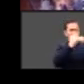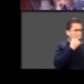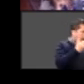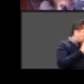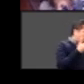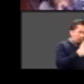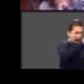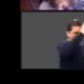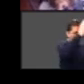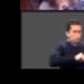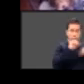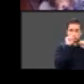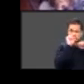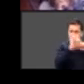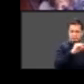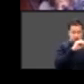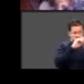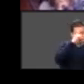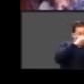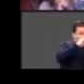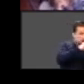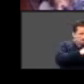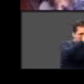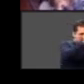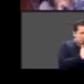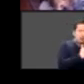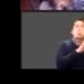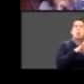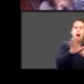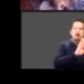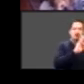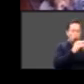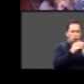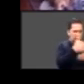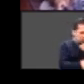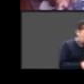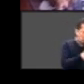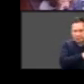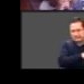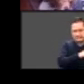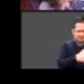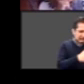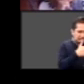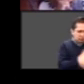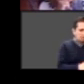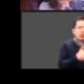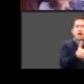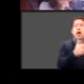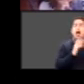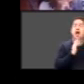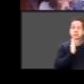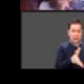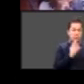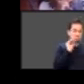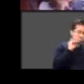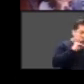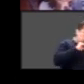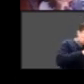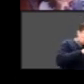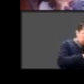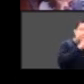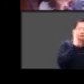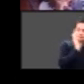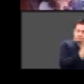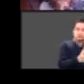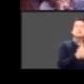atenciones en torno a esta ruta esta estrategia nacional de atención a la primera infancia tiene una herramienta por la